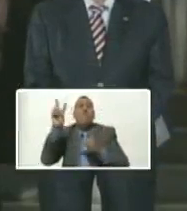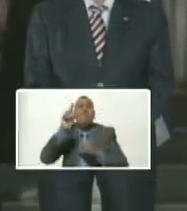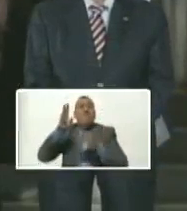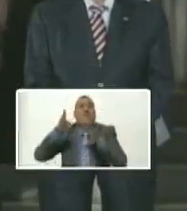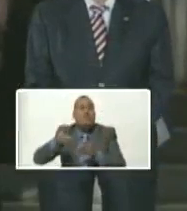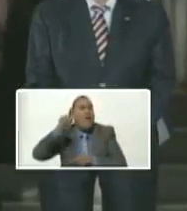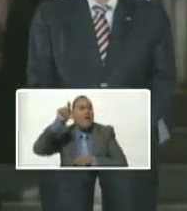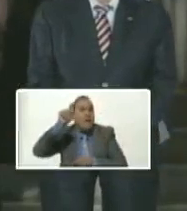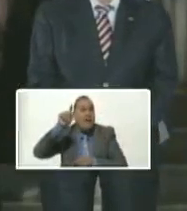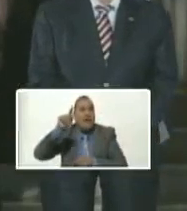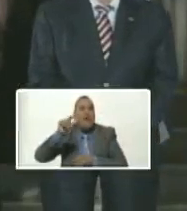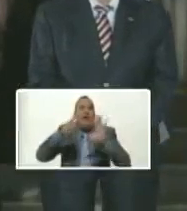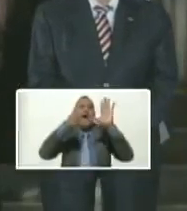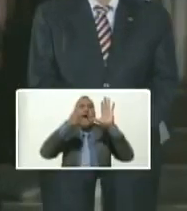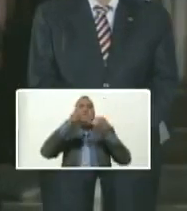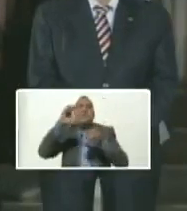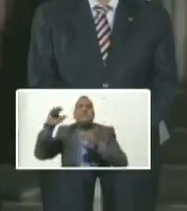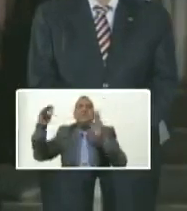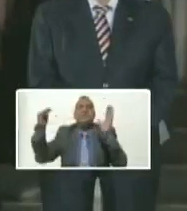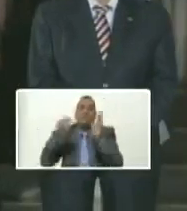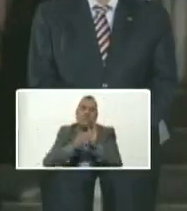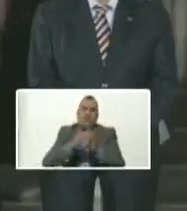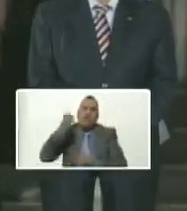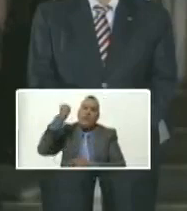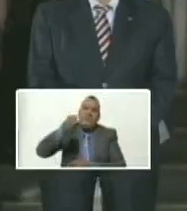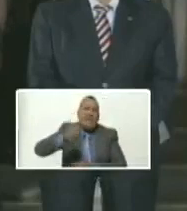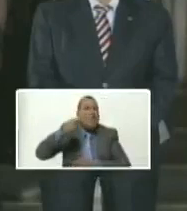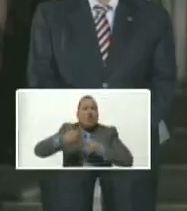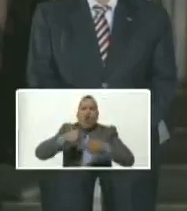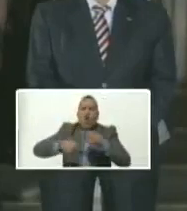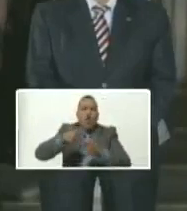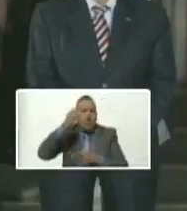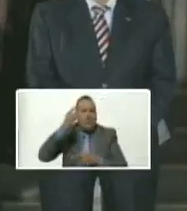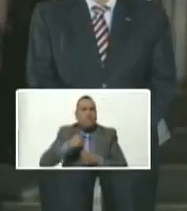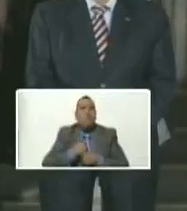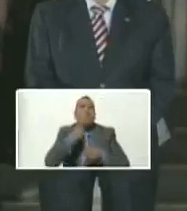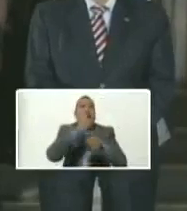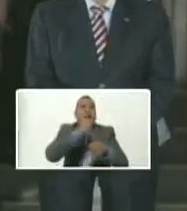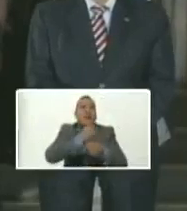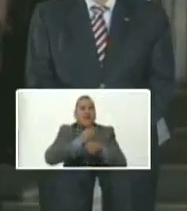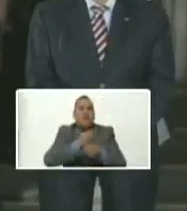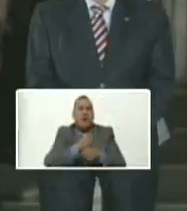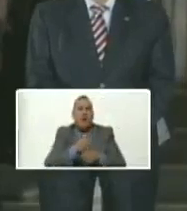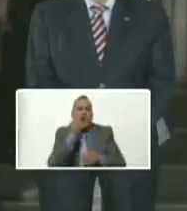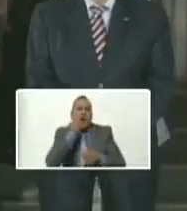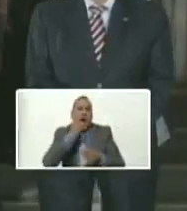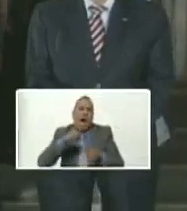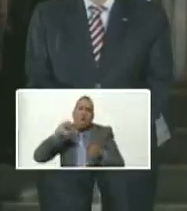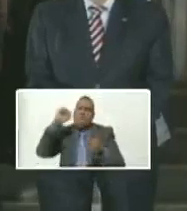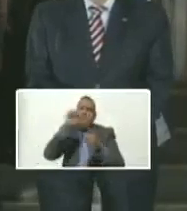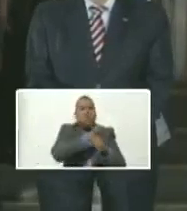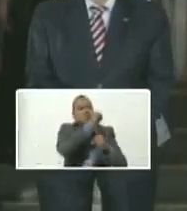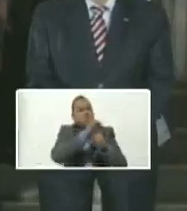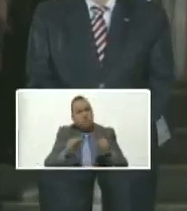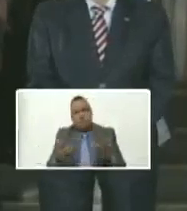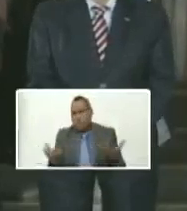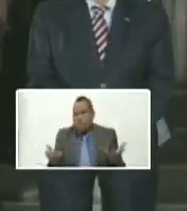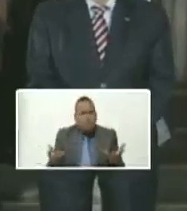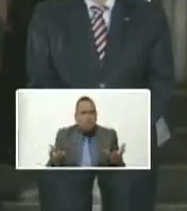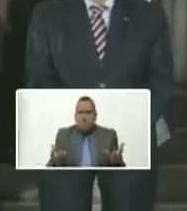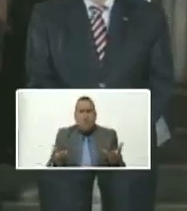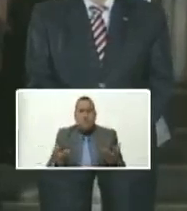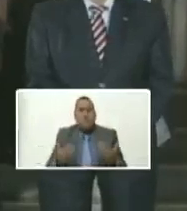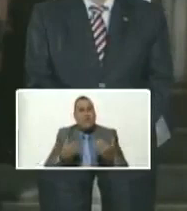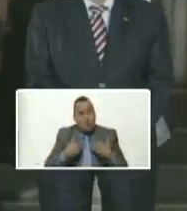pico desaparecidos. Y todos los días los insultas en sus centros de trabajo. Por eso queremos restablecer